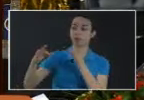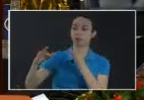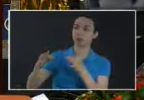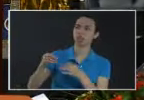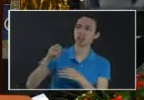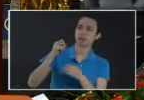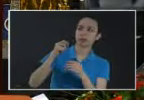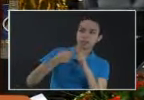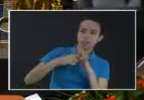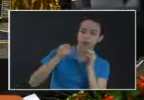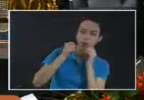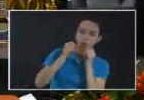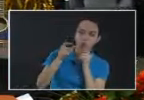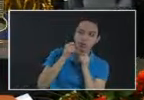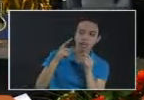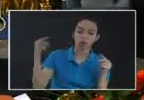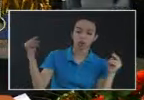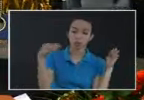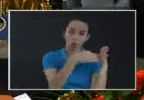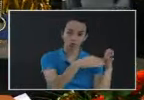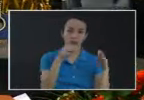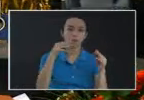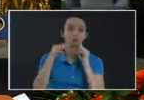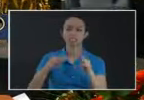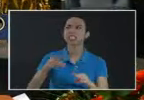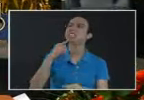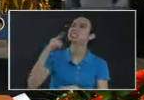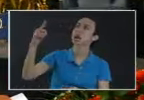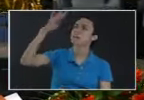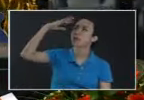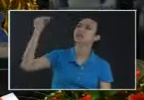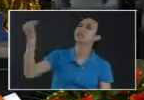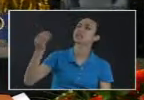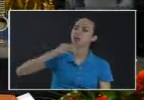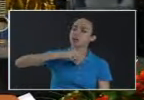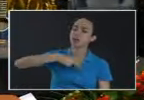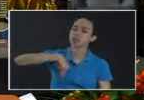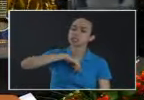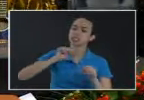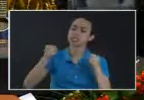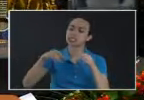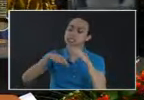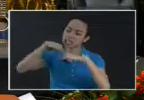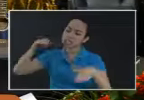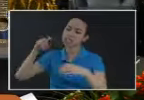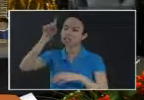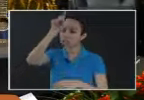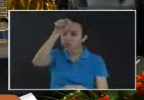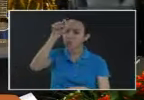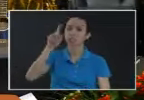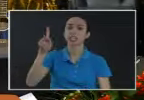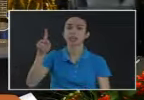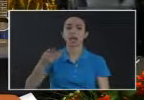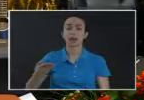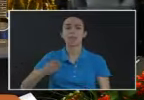contra Moisés y dijo: ¿por qué nos hiciste subir de Egipto para matarnos de sed a nosotros, a